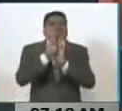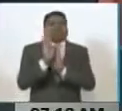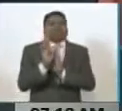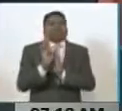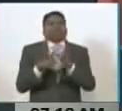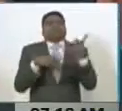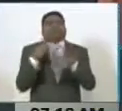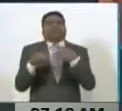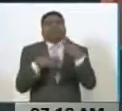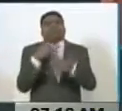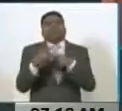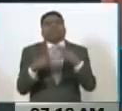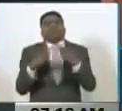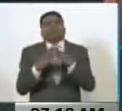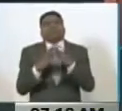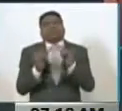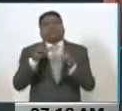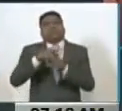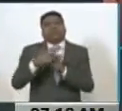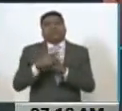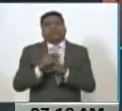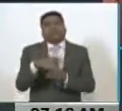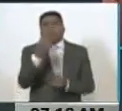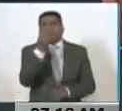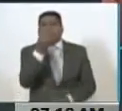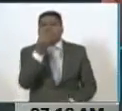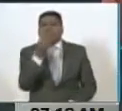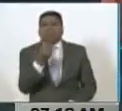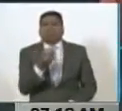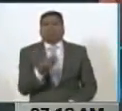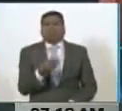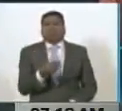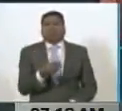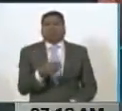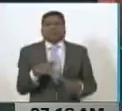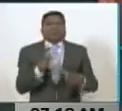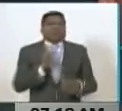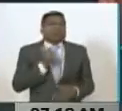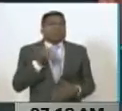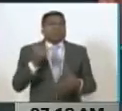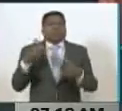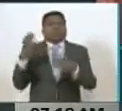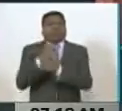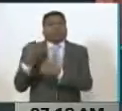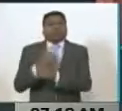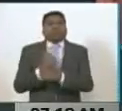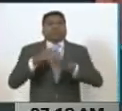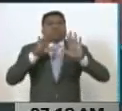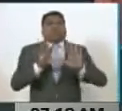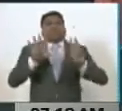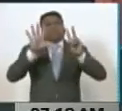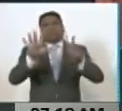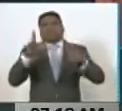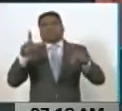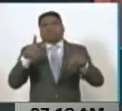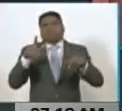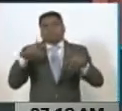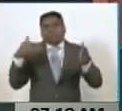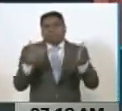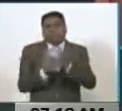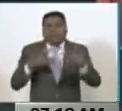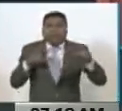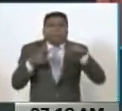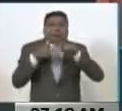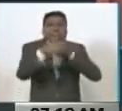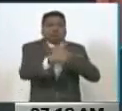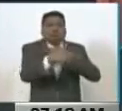los procesos de formación, los talleres de alimentación alternativa y todos esos logros, 17 mil esterilizaciones hechas de